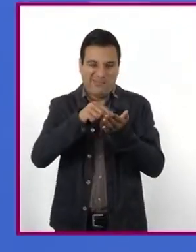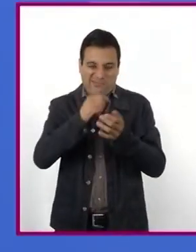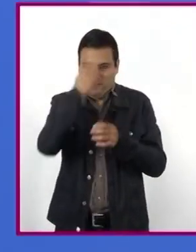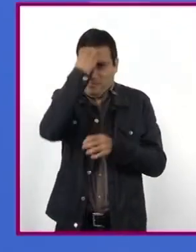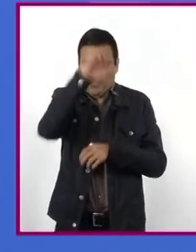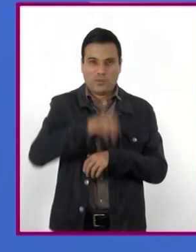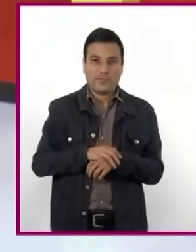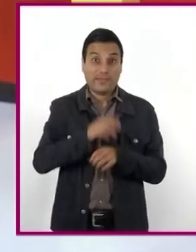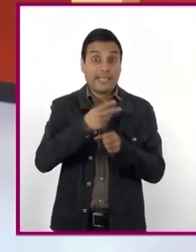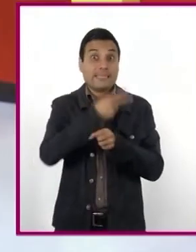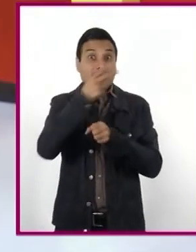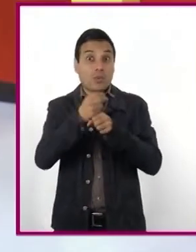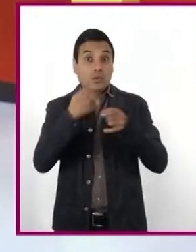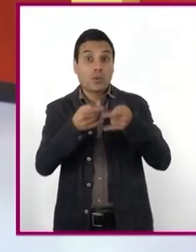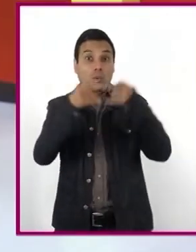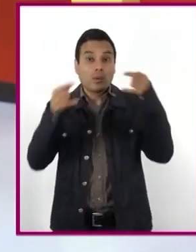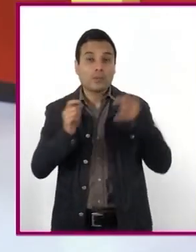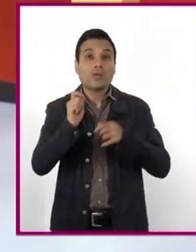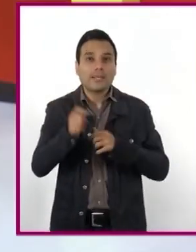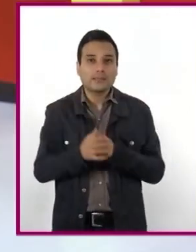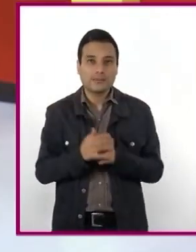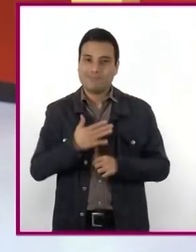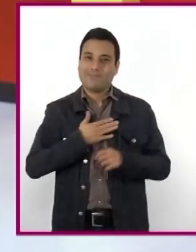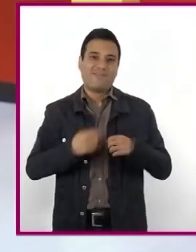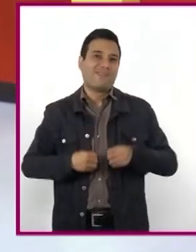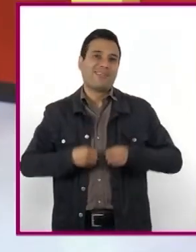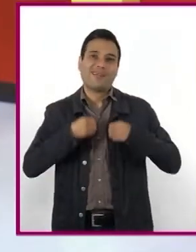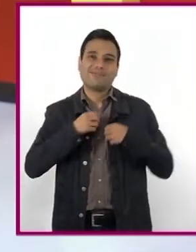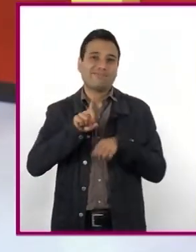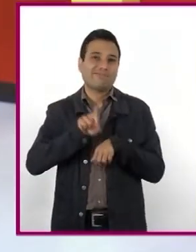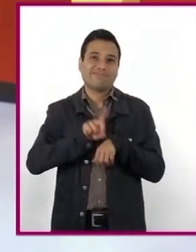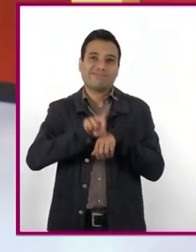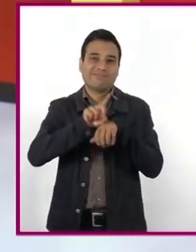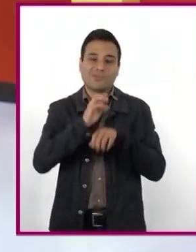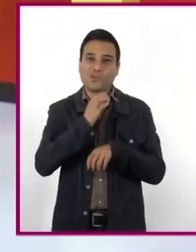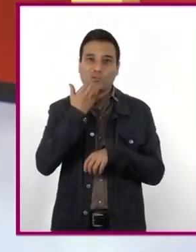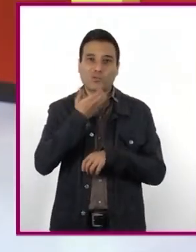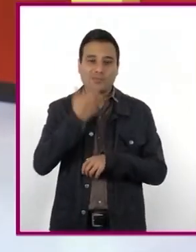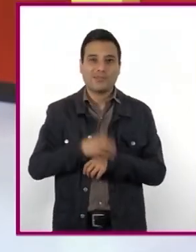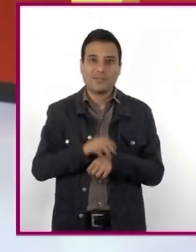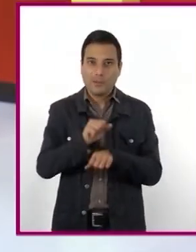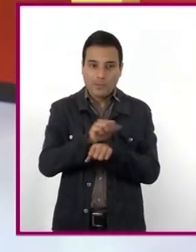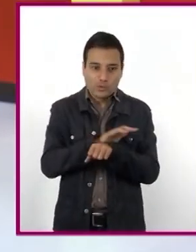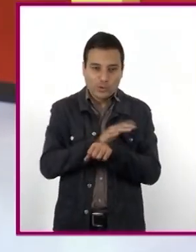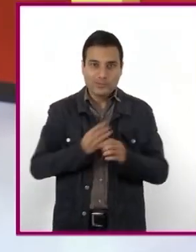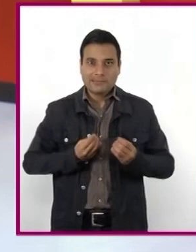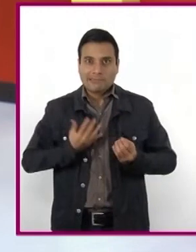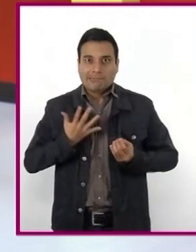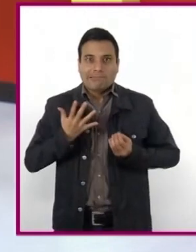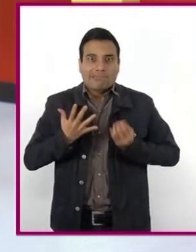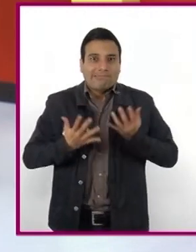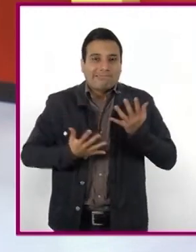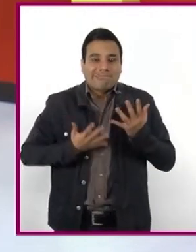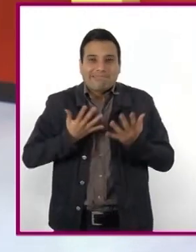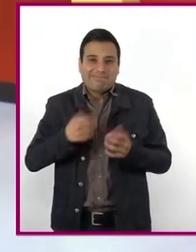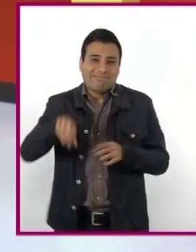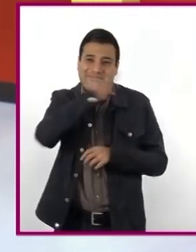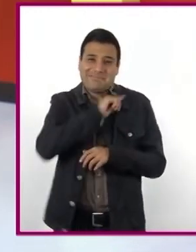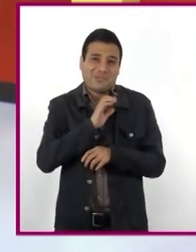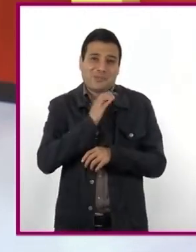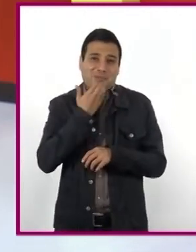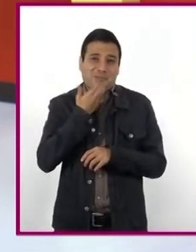segundo cuento nos vincula con nuestra vida cotidiana. Nos acerca a emociones que experimentamos a lo largo de nuestra